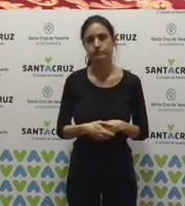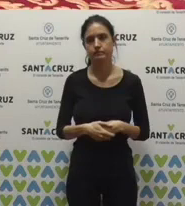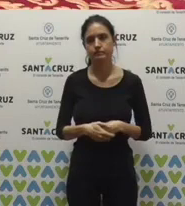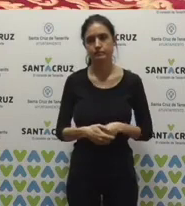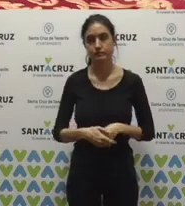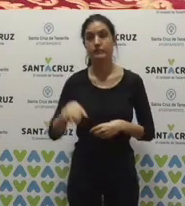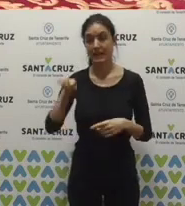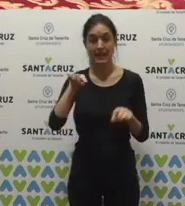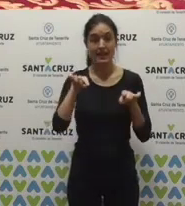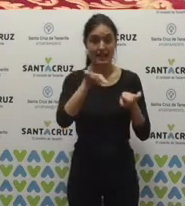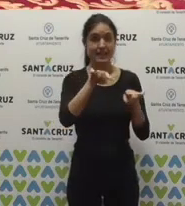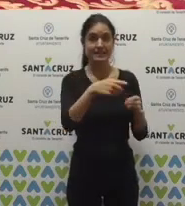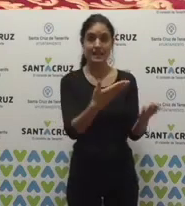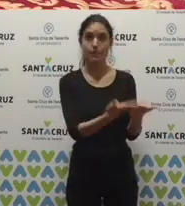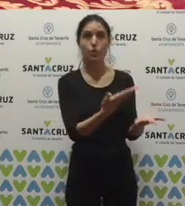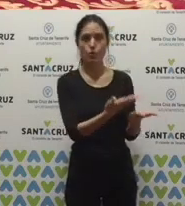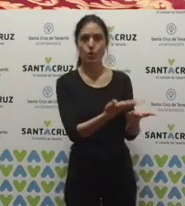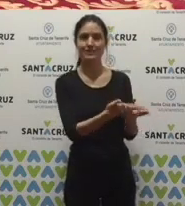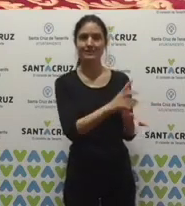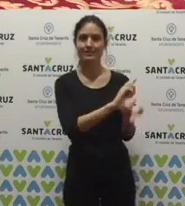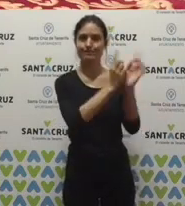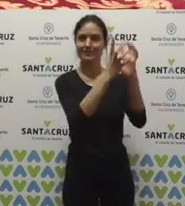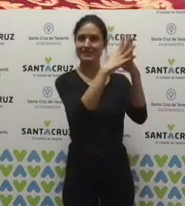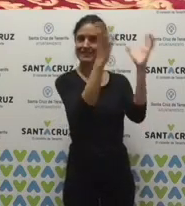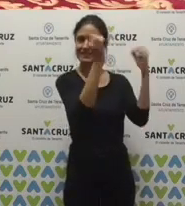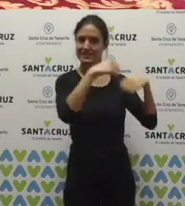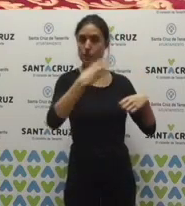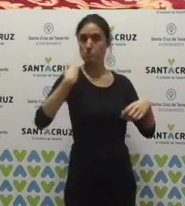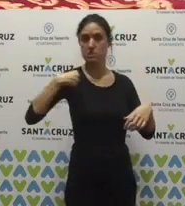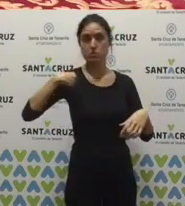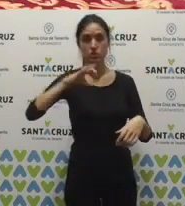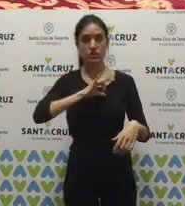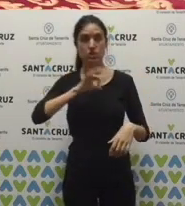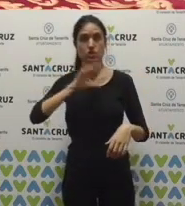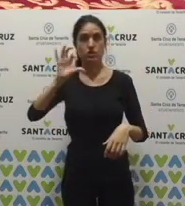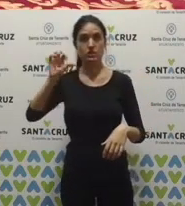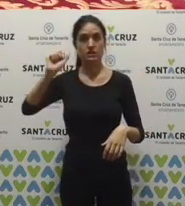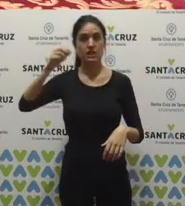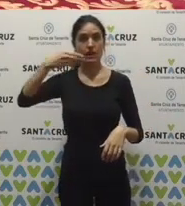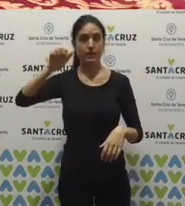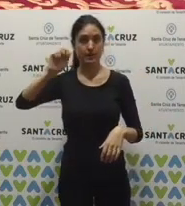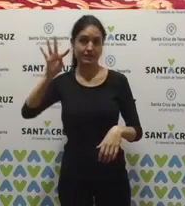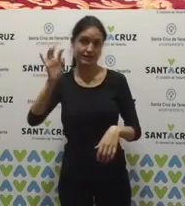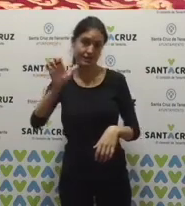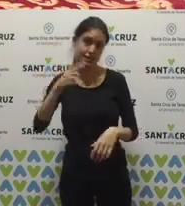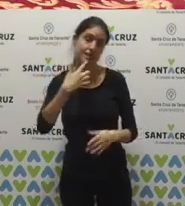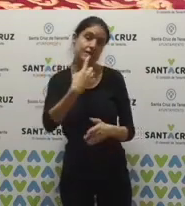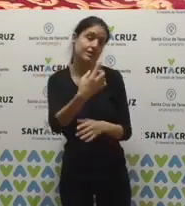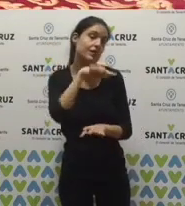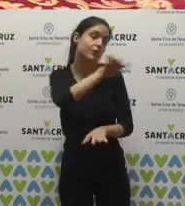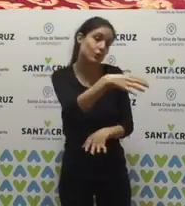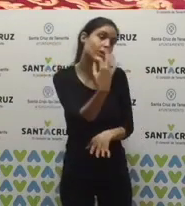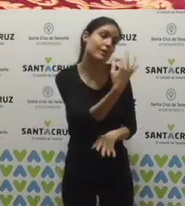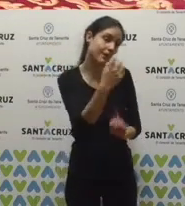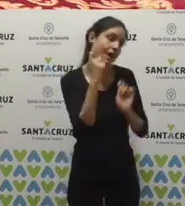esa sería la propuesta internacional que plantea el señor savater y que usted debería haber tenido así que